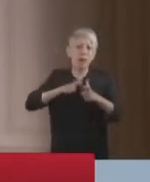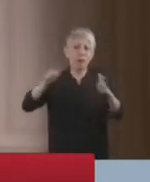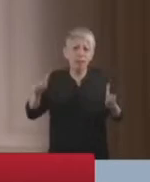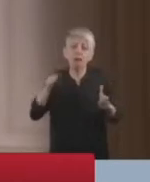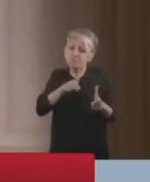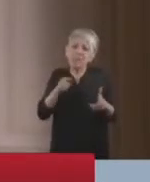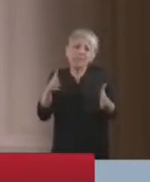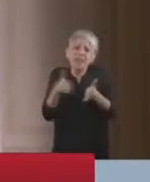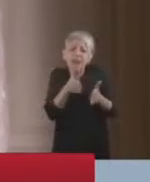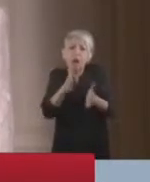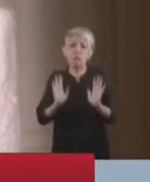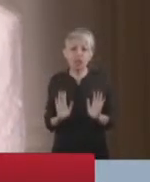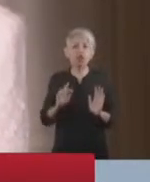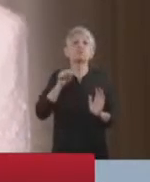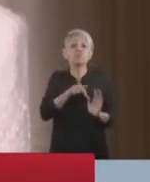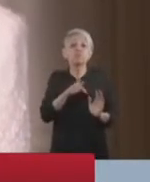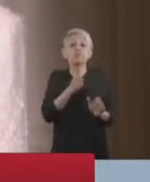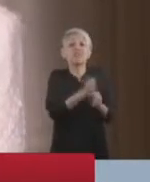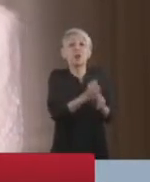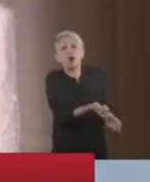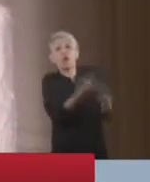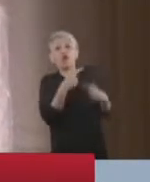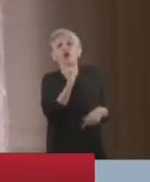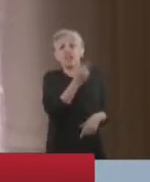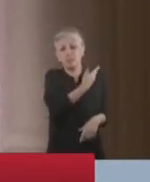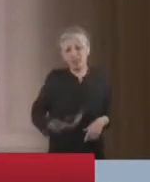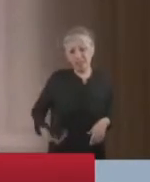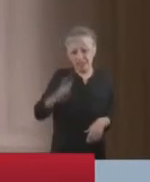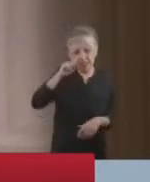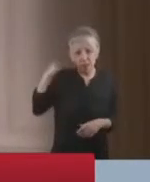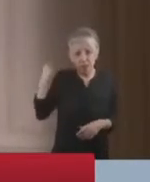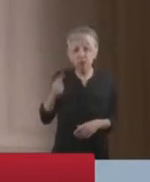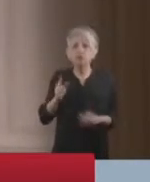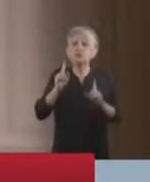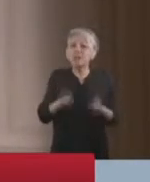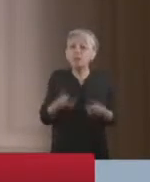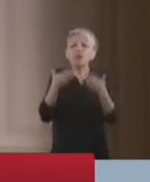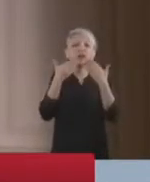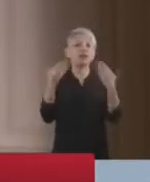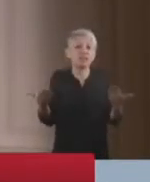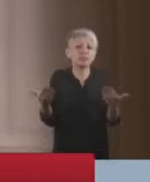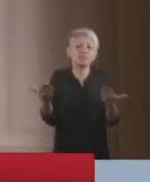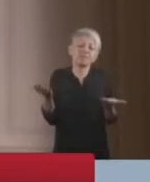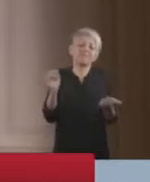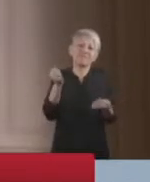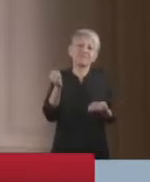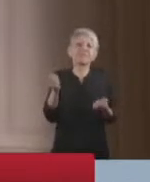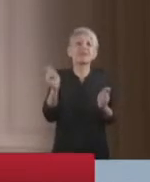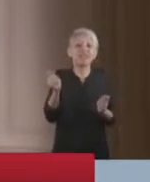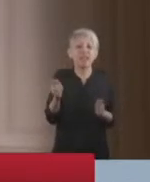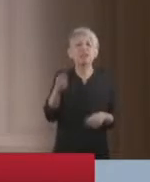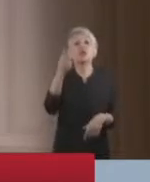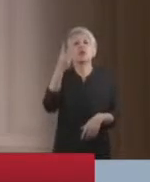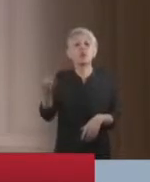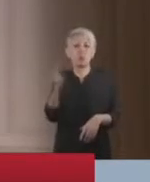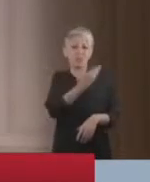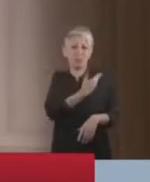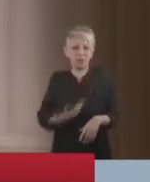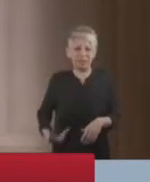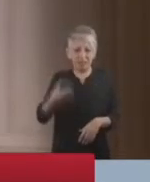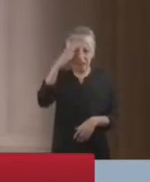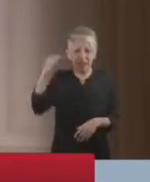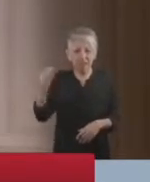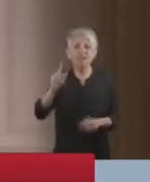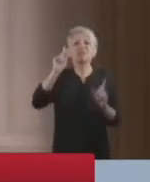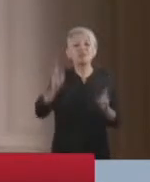en términos de obra pública con la redeterminación famosa de costos, que como se hace a 6 meses... les queda muy lejos a las empresas que pactaron hacer una obra